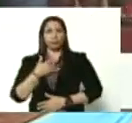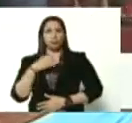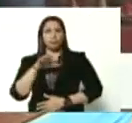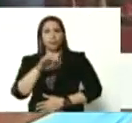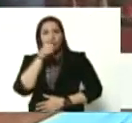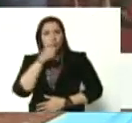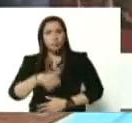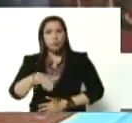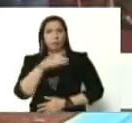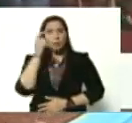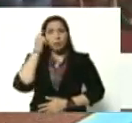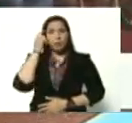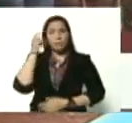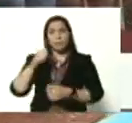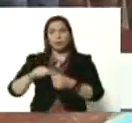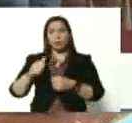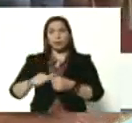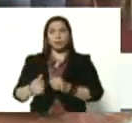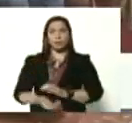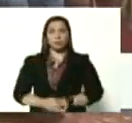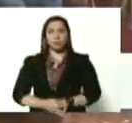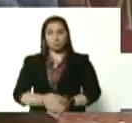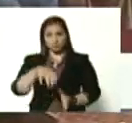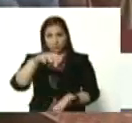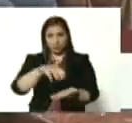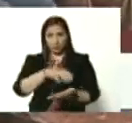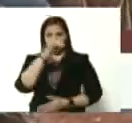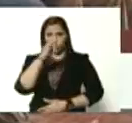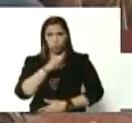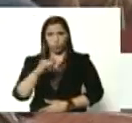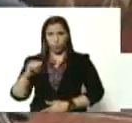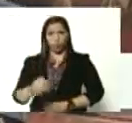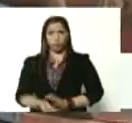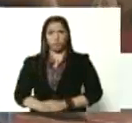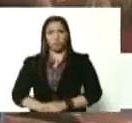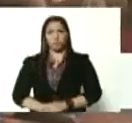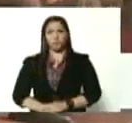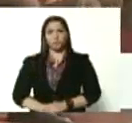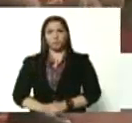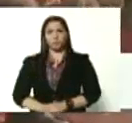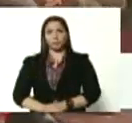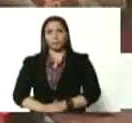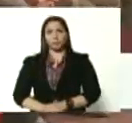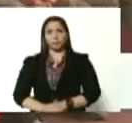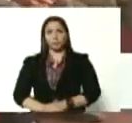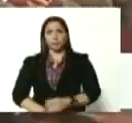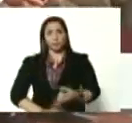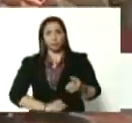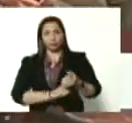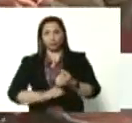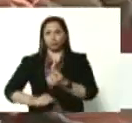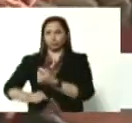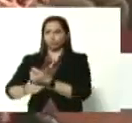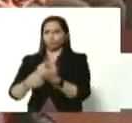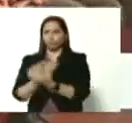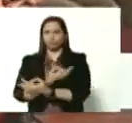maracaibo estado zulia contribuyó de manera extraordinaria